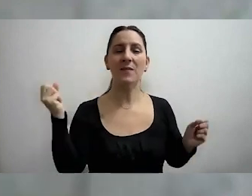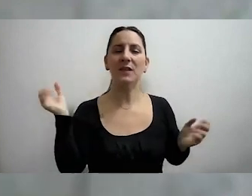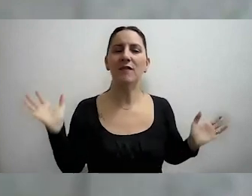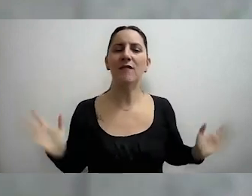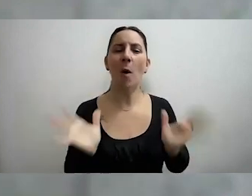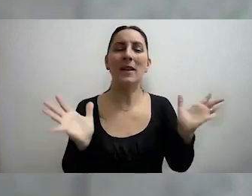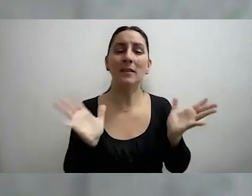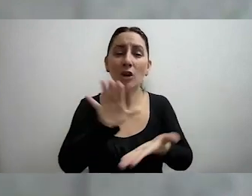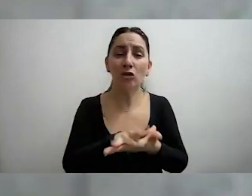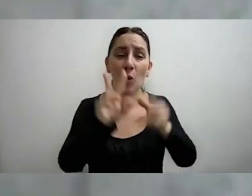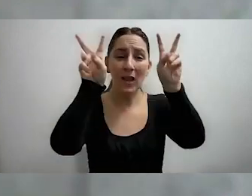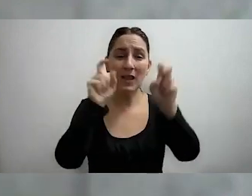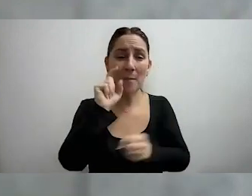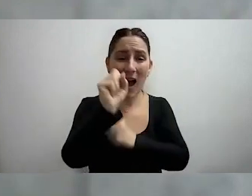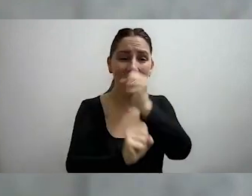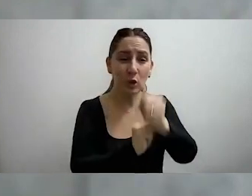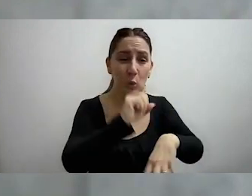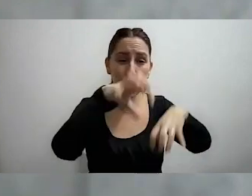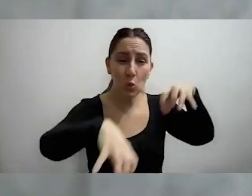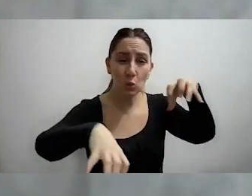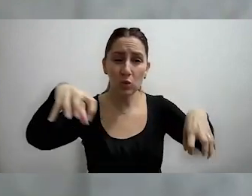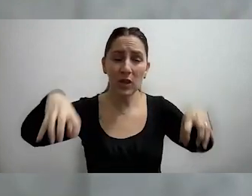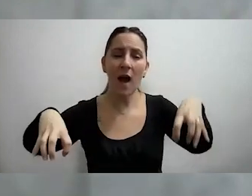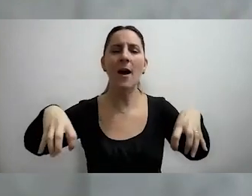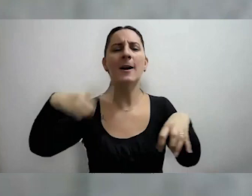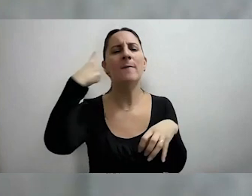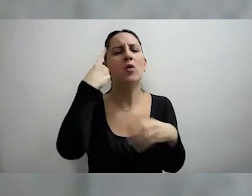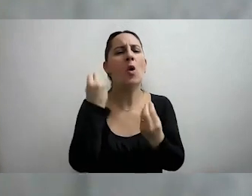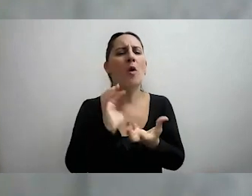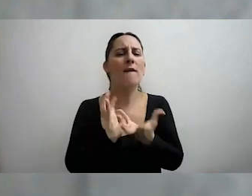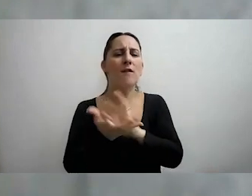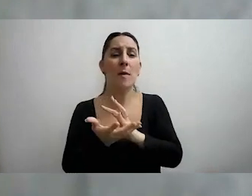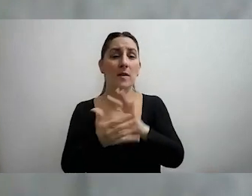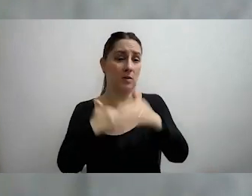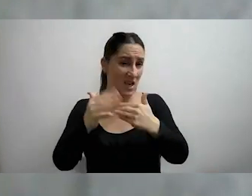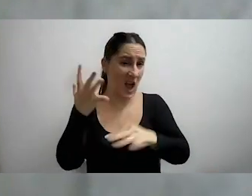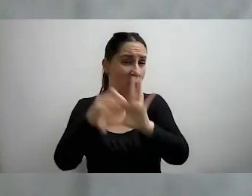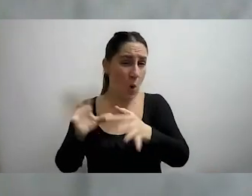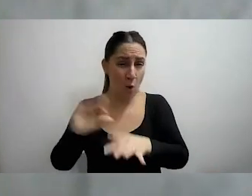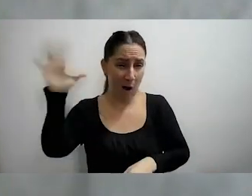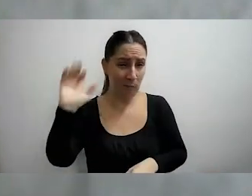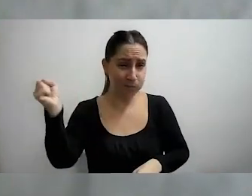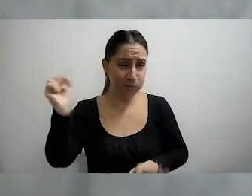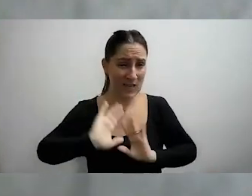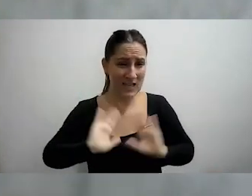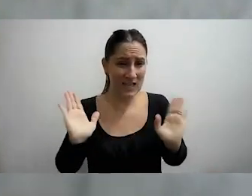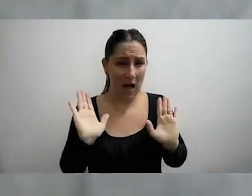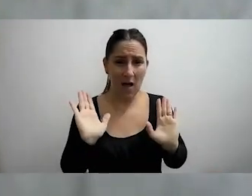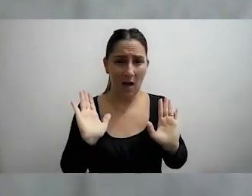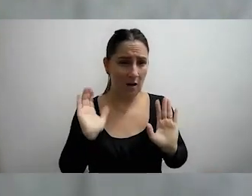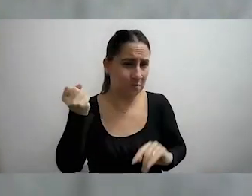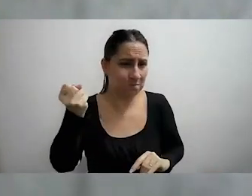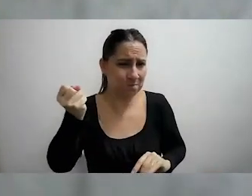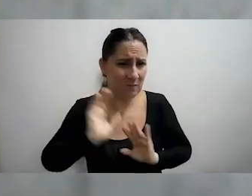qué manera se puede desarrollar, que en Europa ya lo vieron este tema, no son tontos, están viendo ese tema. ¿En qué sentido?